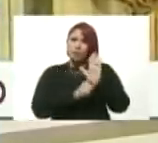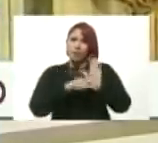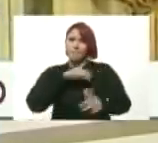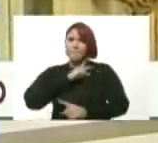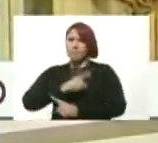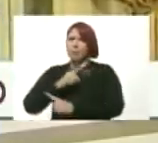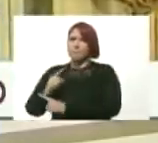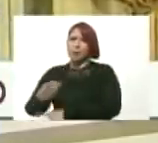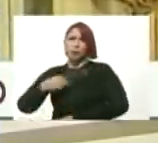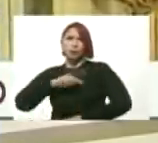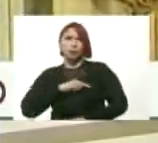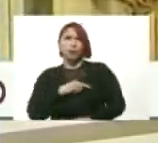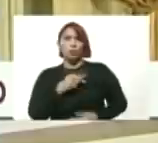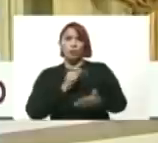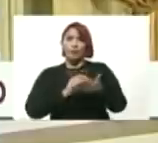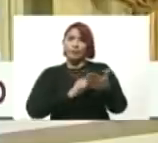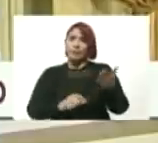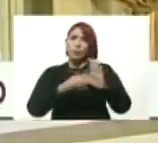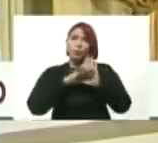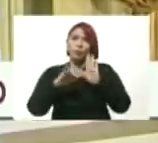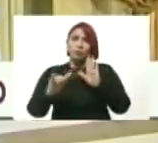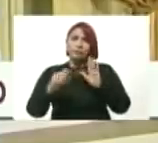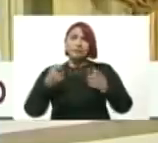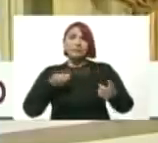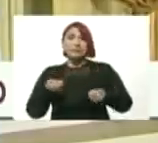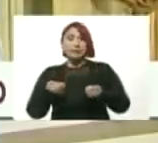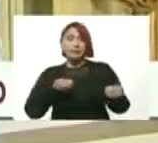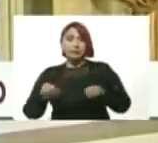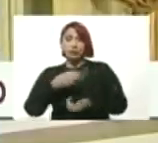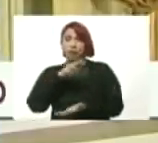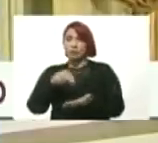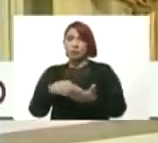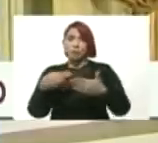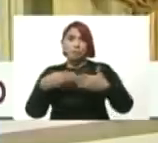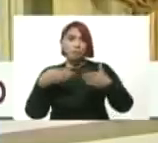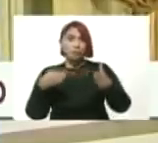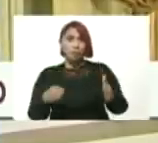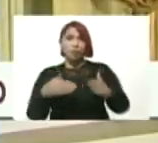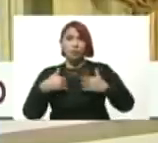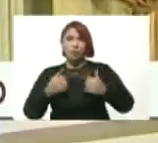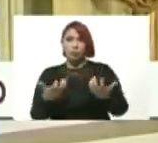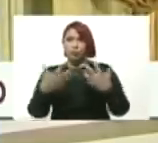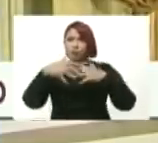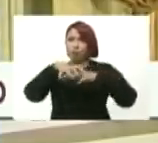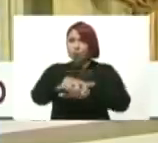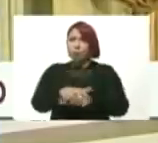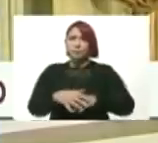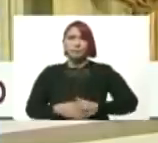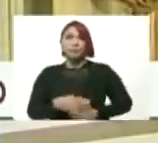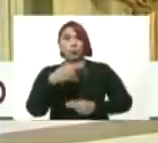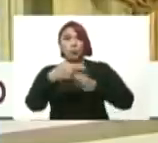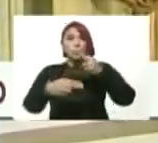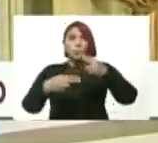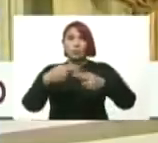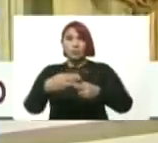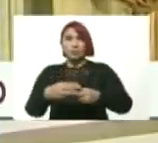escribimos los constituyentes fue un servicio nacional público de salud integrado primero universal